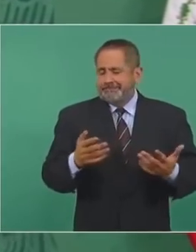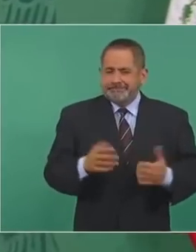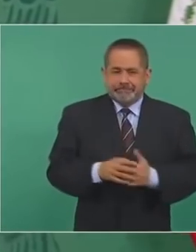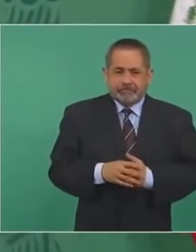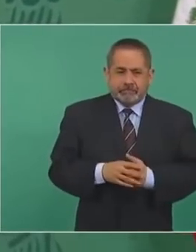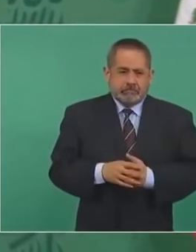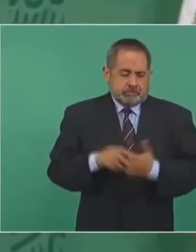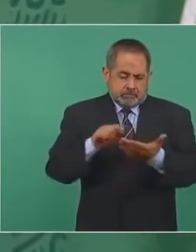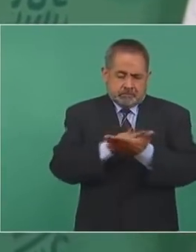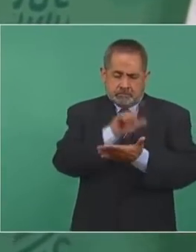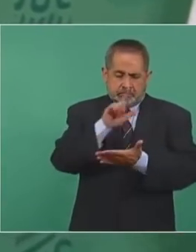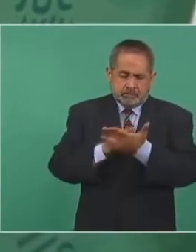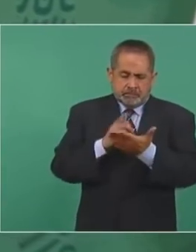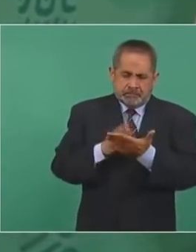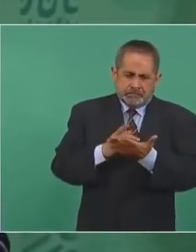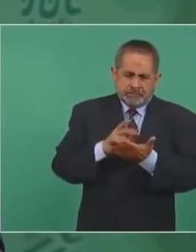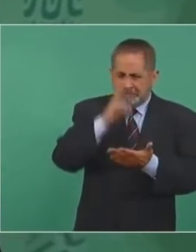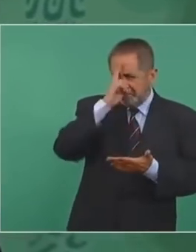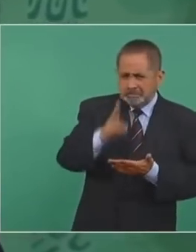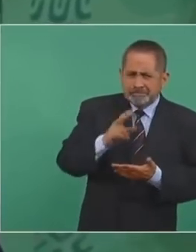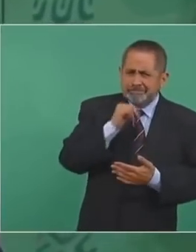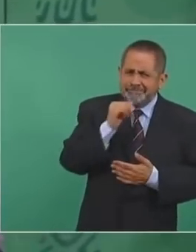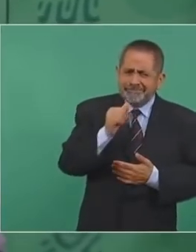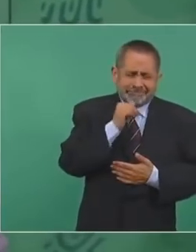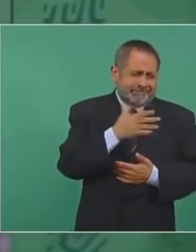Aunque legalmente lo pueda hacer,